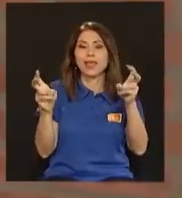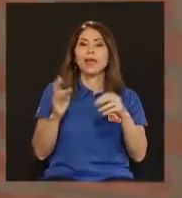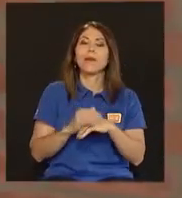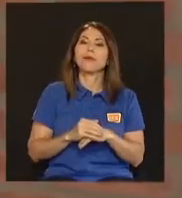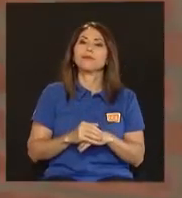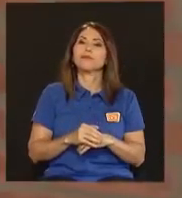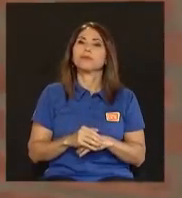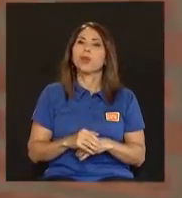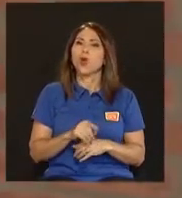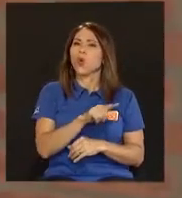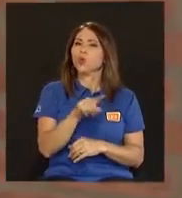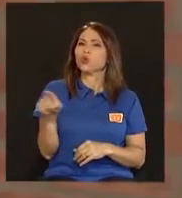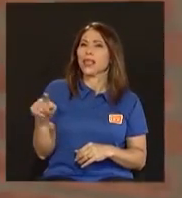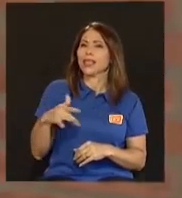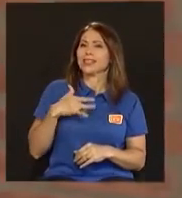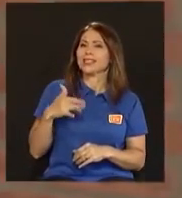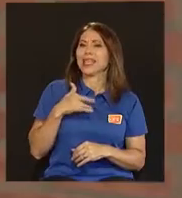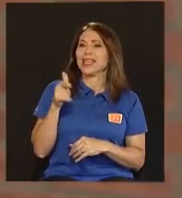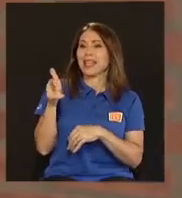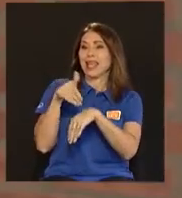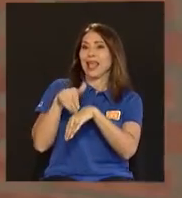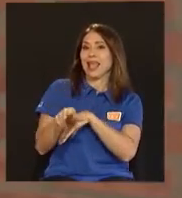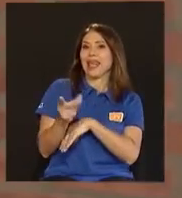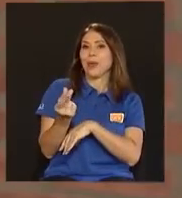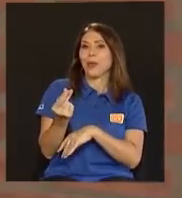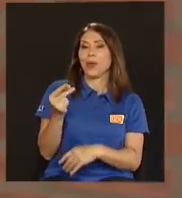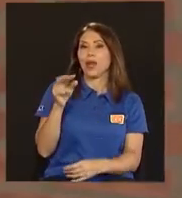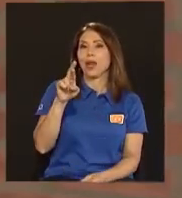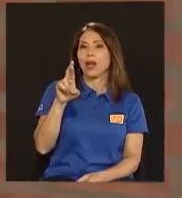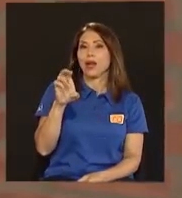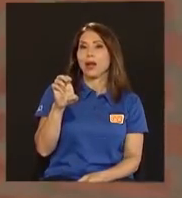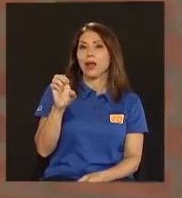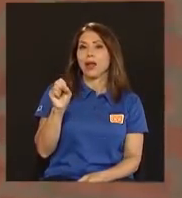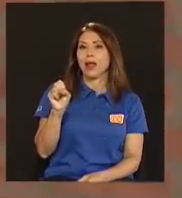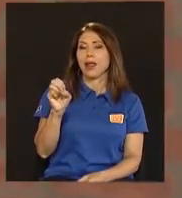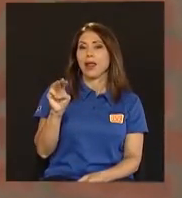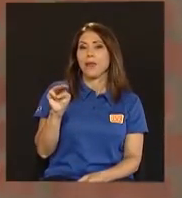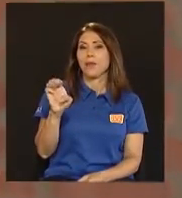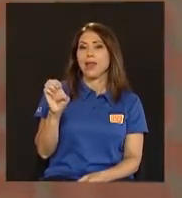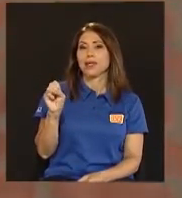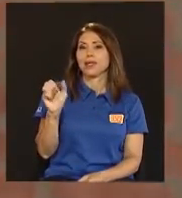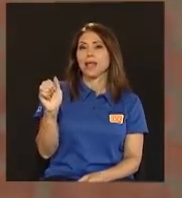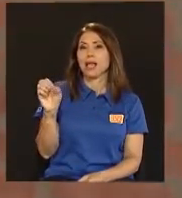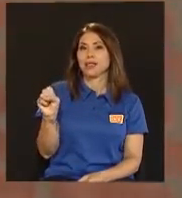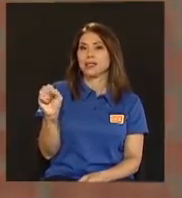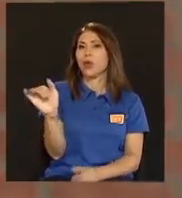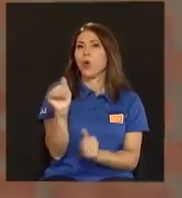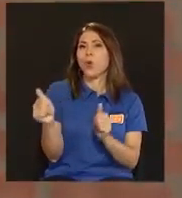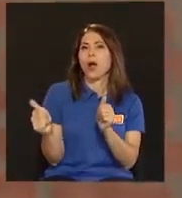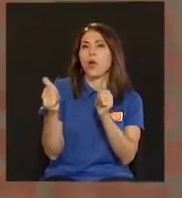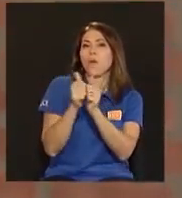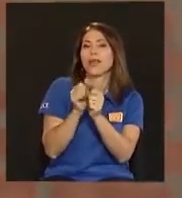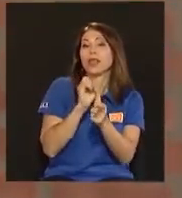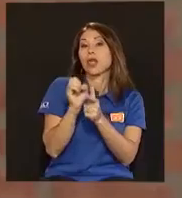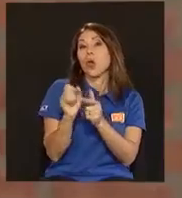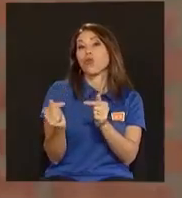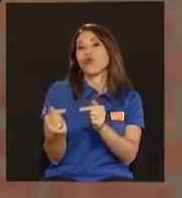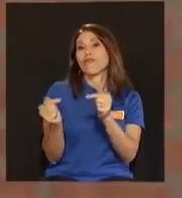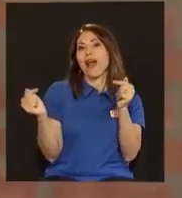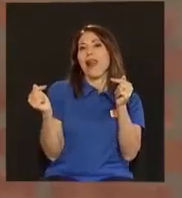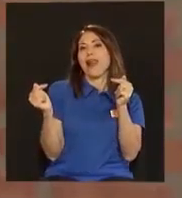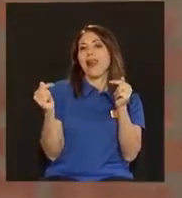sienten a las remesas como un acompañante, las sienten como un rival que atiende a